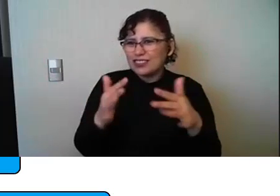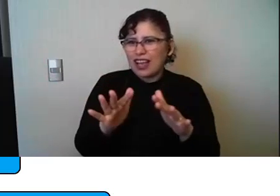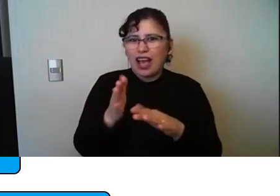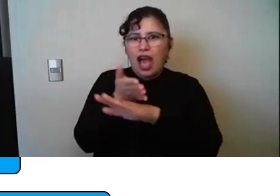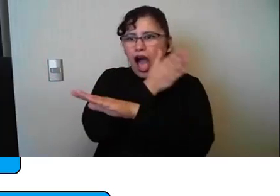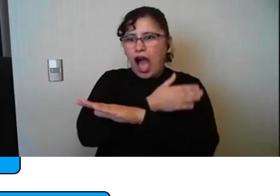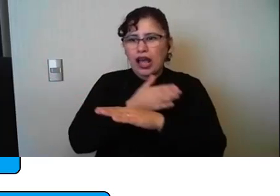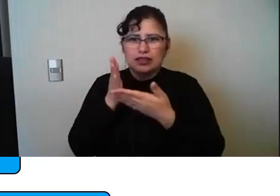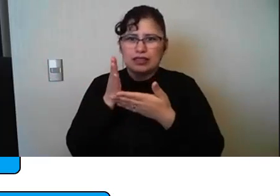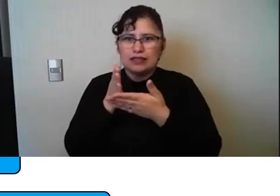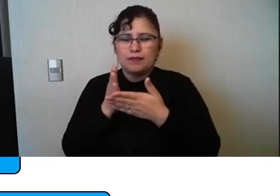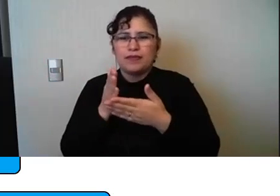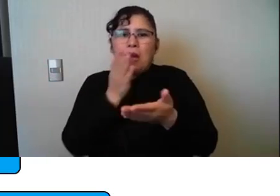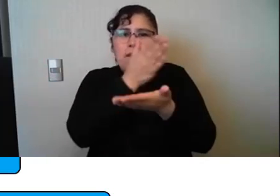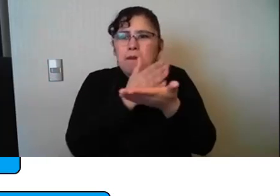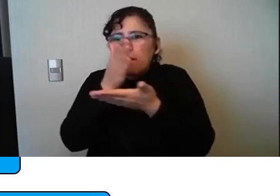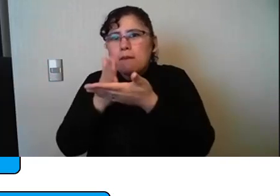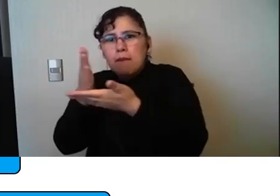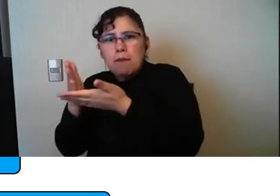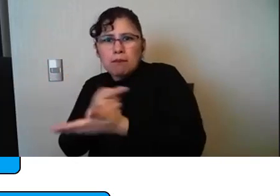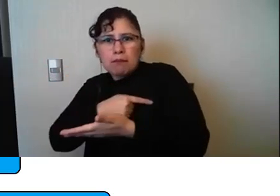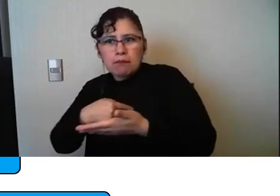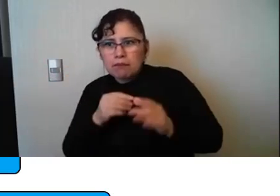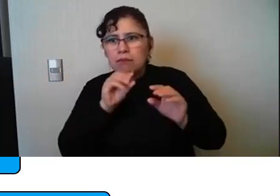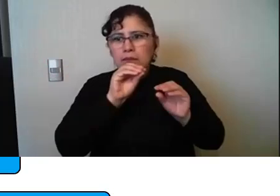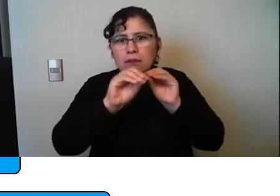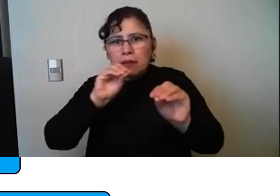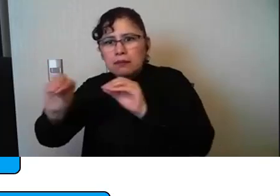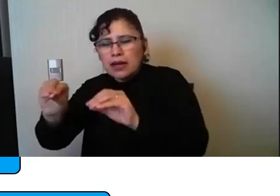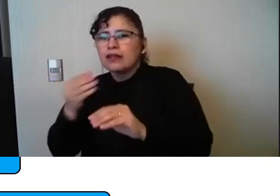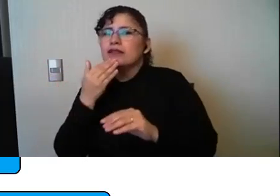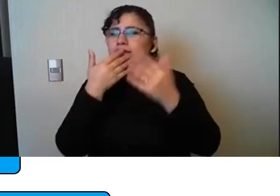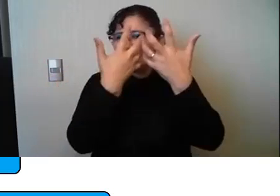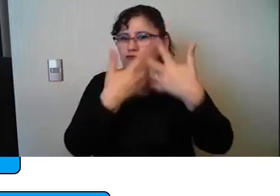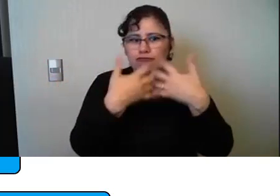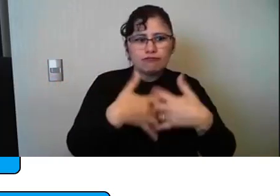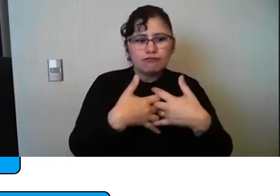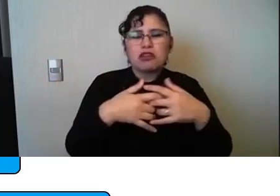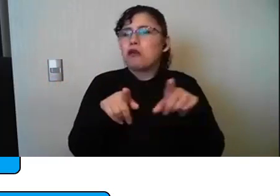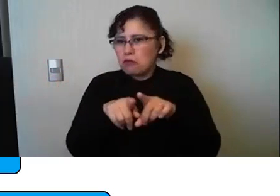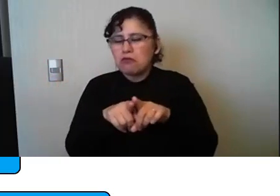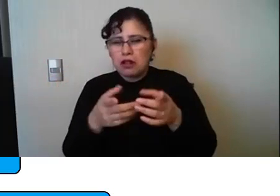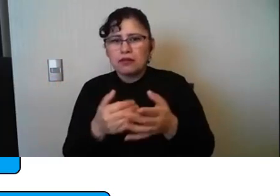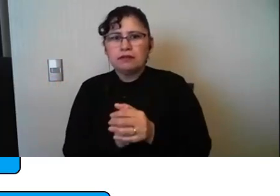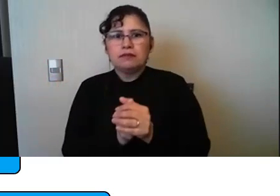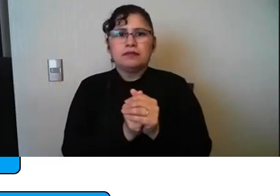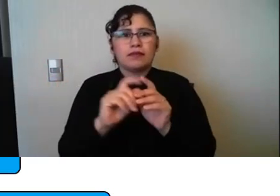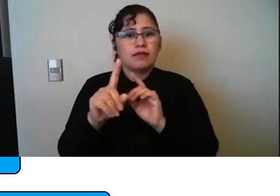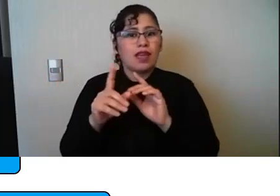Hemos nombrado estructuras, hemos nombrado funciones y hemos